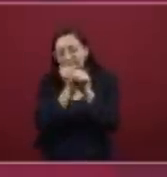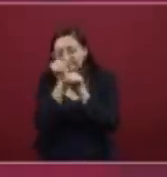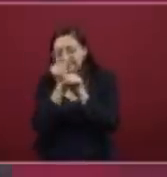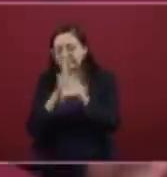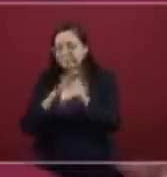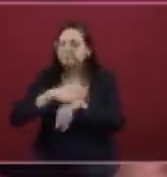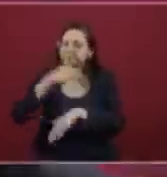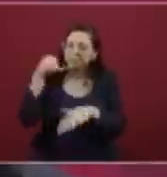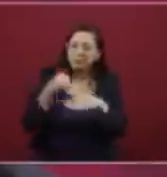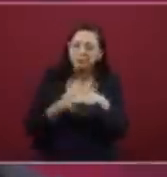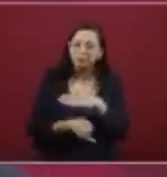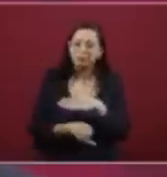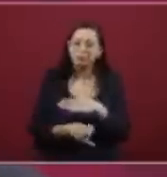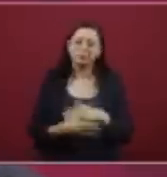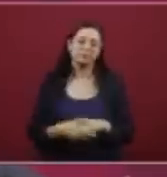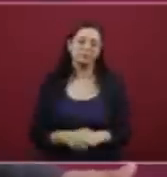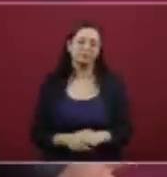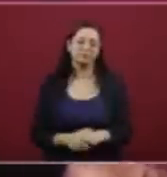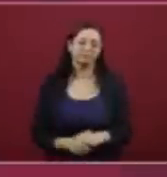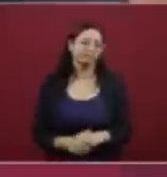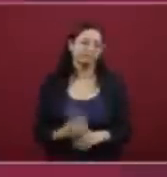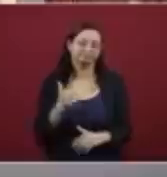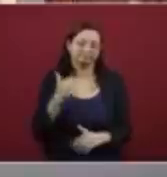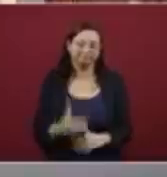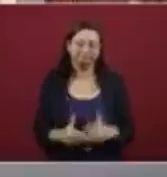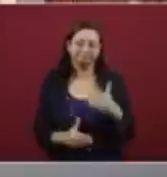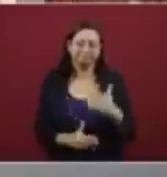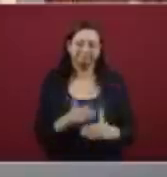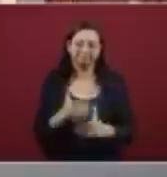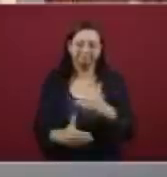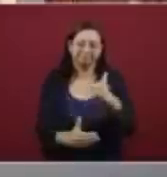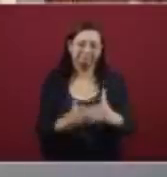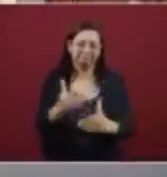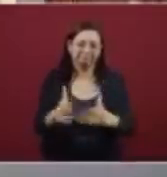Entonces, ese es el procedimiento que estamos siguiendo.